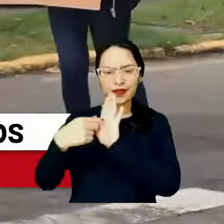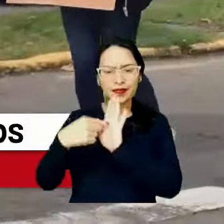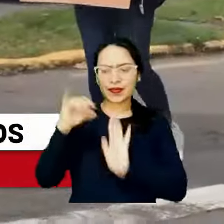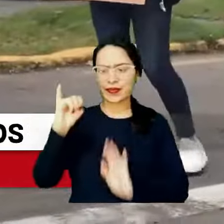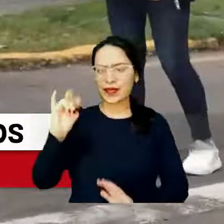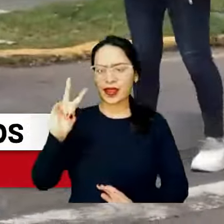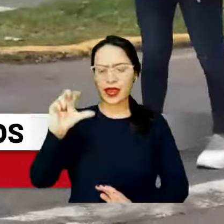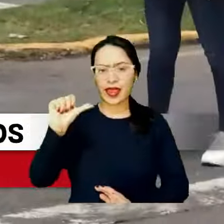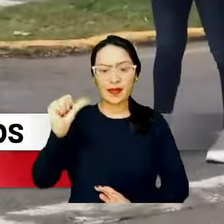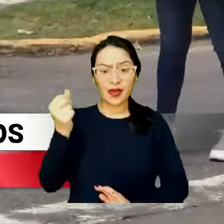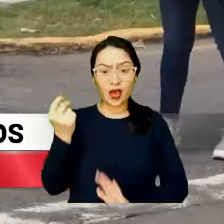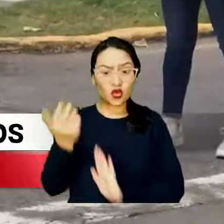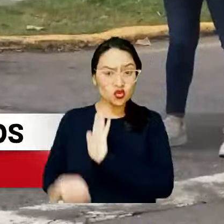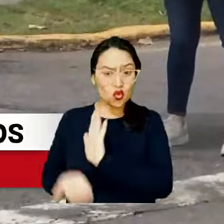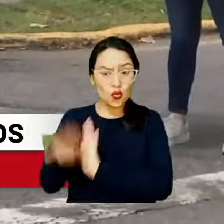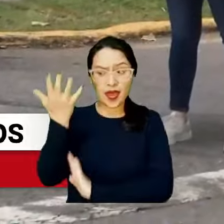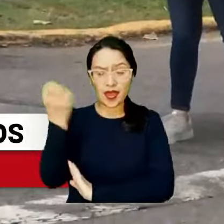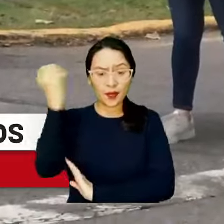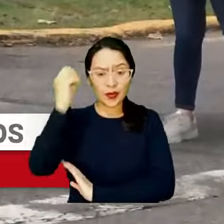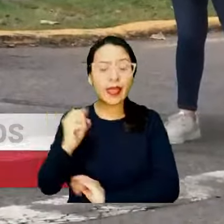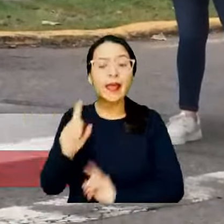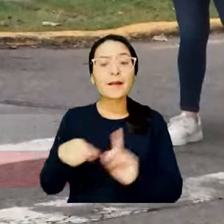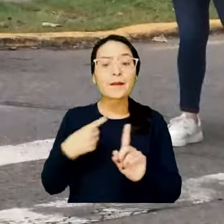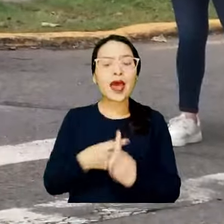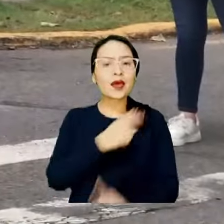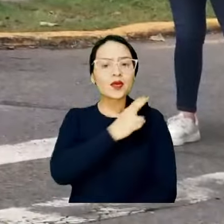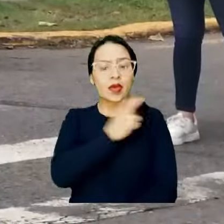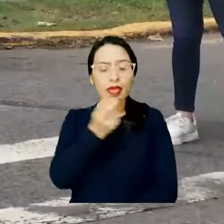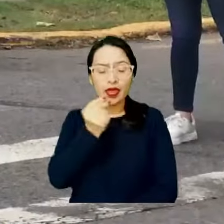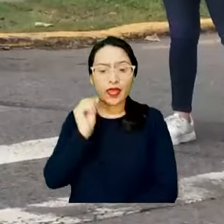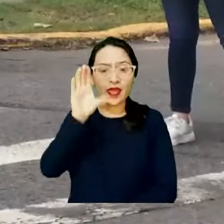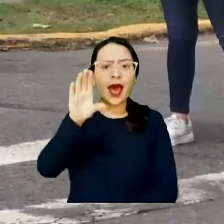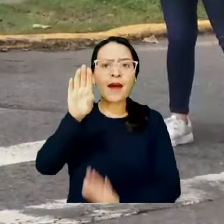el presupuesto para el alma mater.